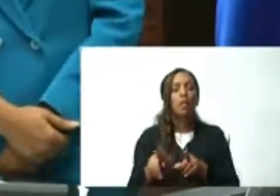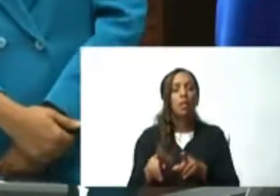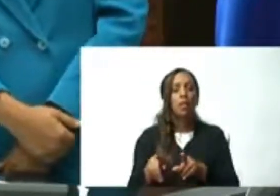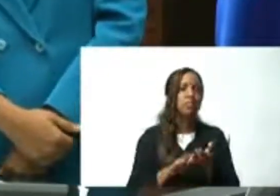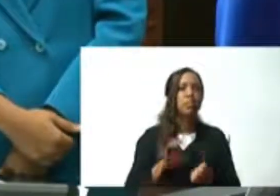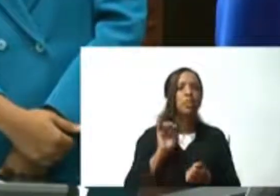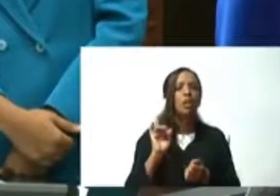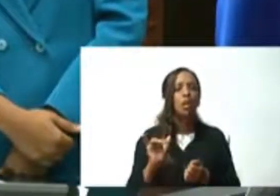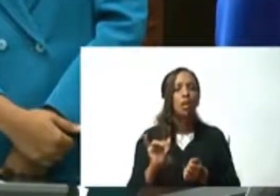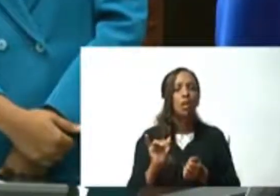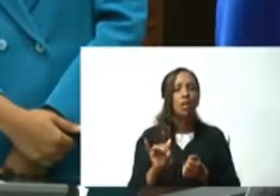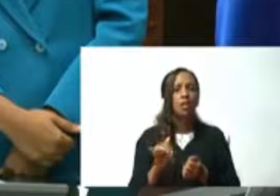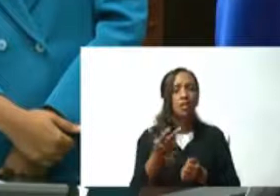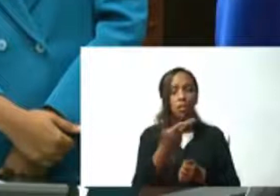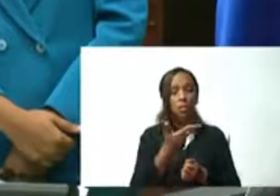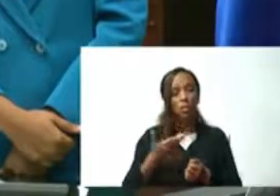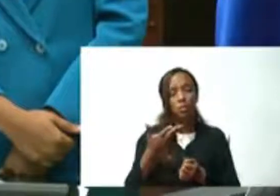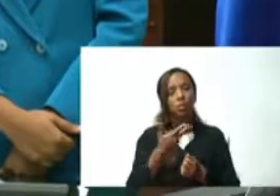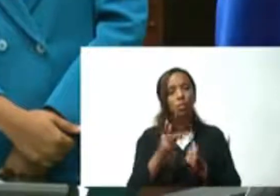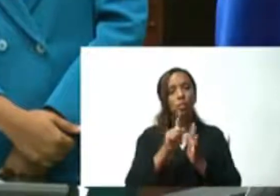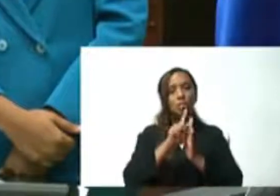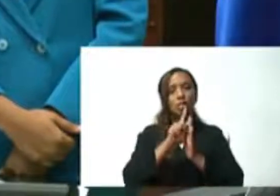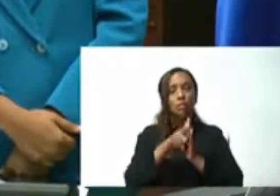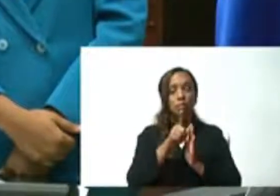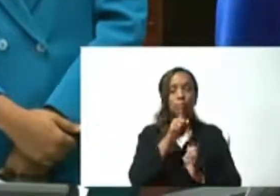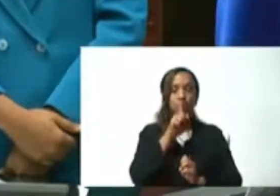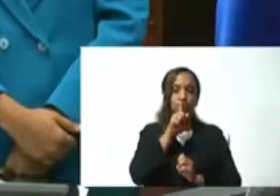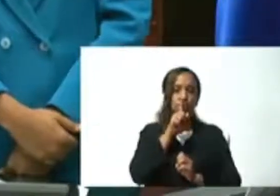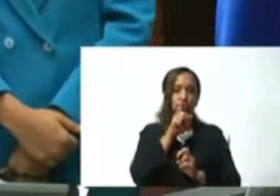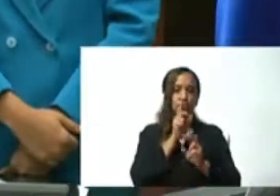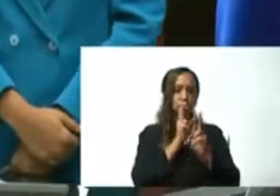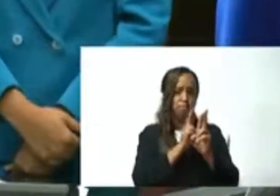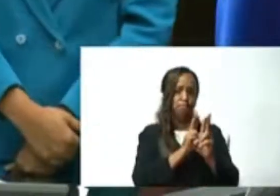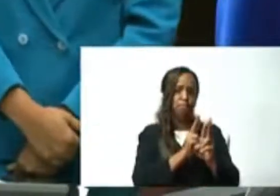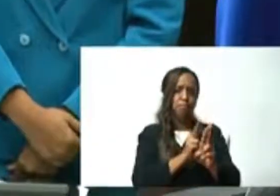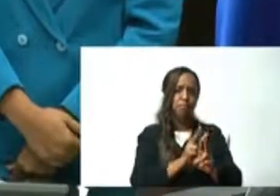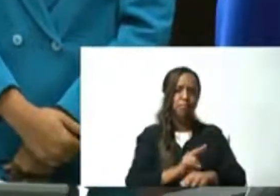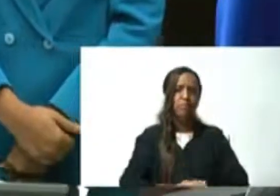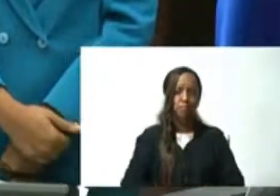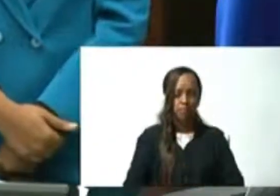sabe quién es a partir de este momento guardamos Un minuto de silencio